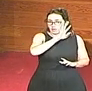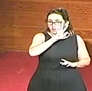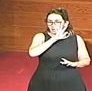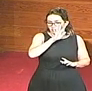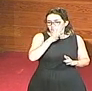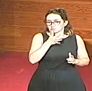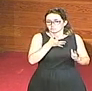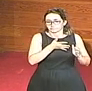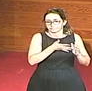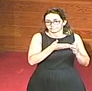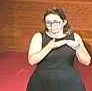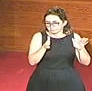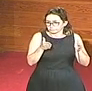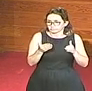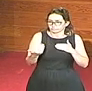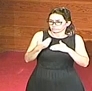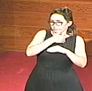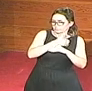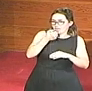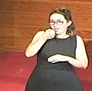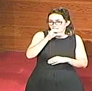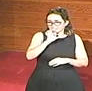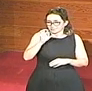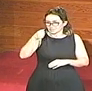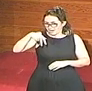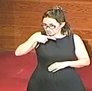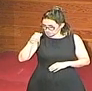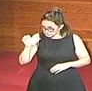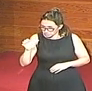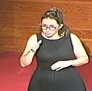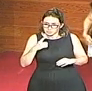de Assange. Es decir, tenemos